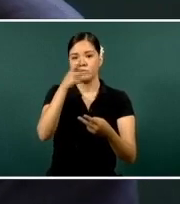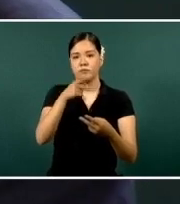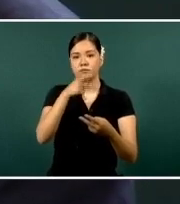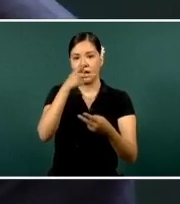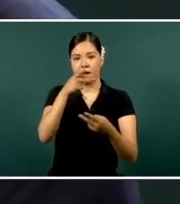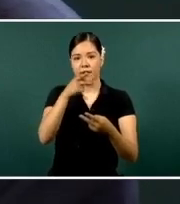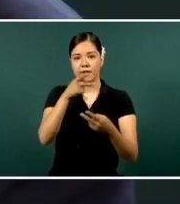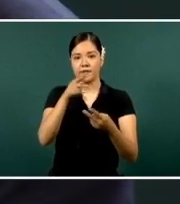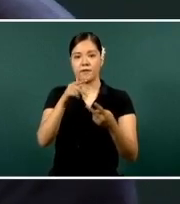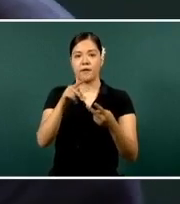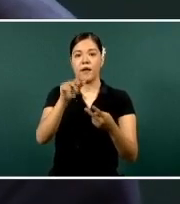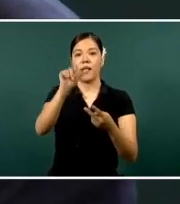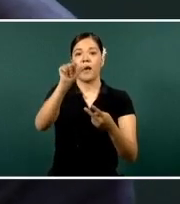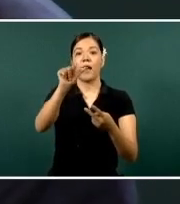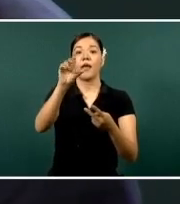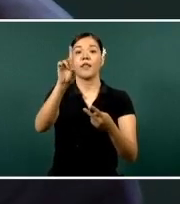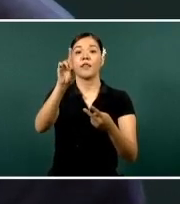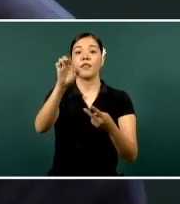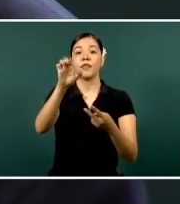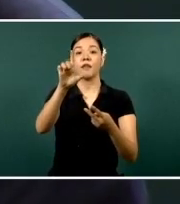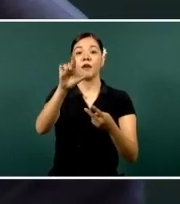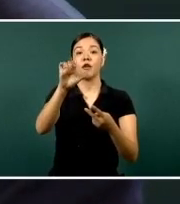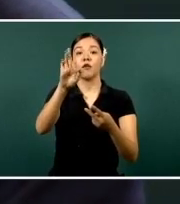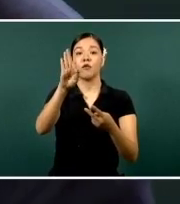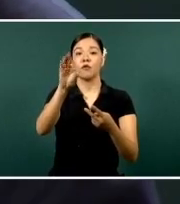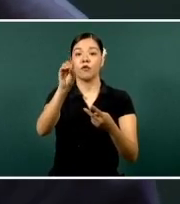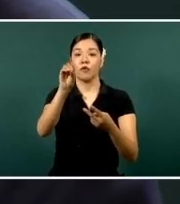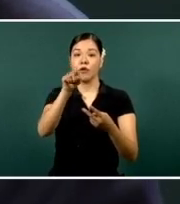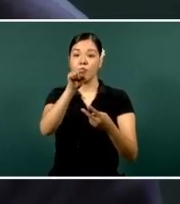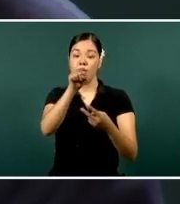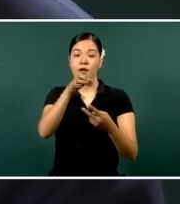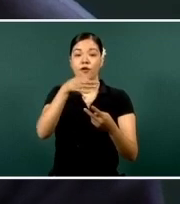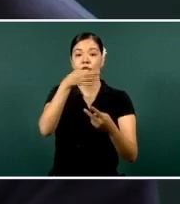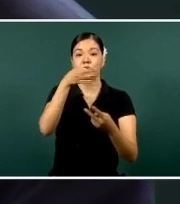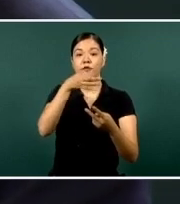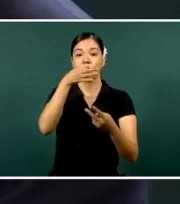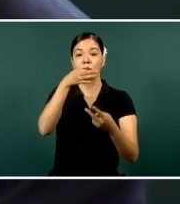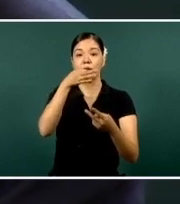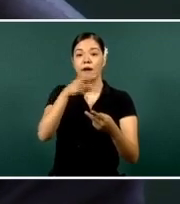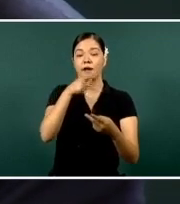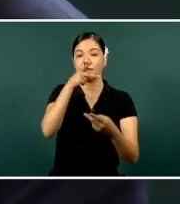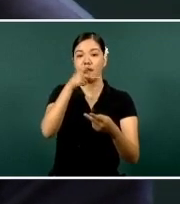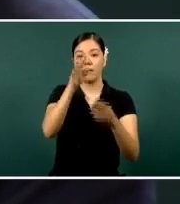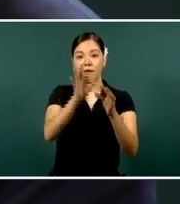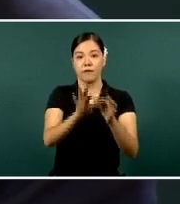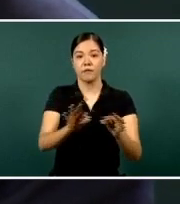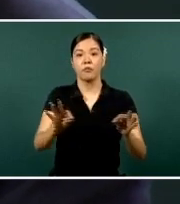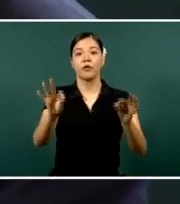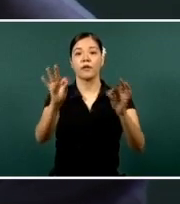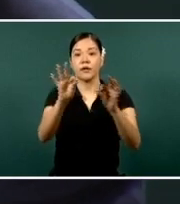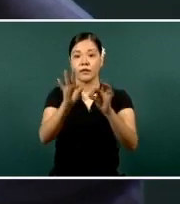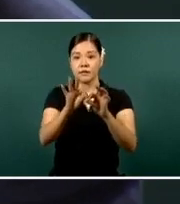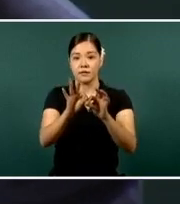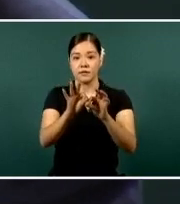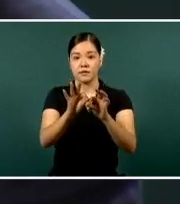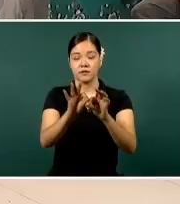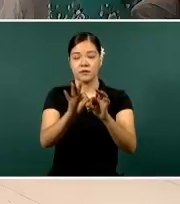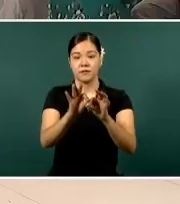Adelfo Regín por la conmemoración de